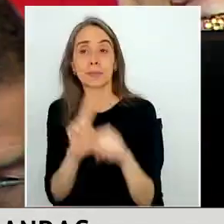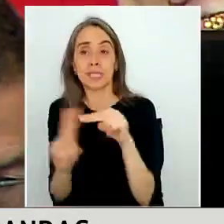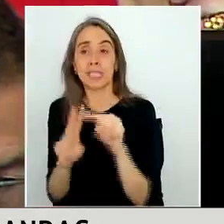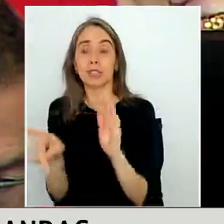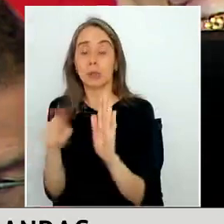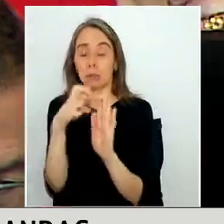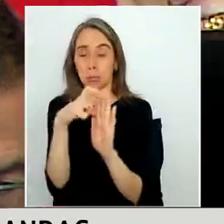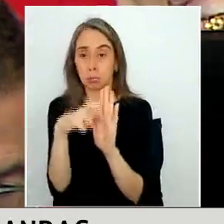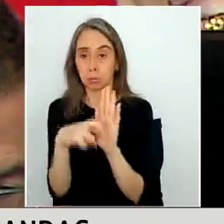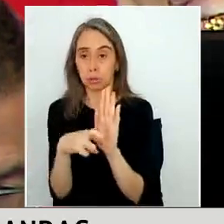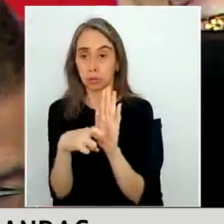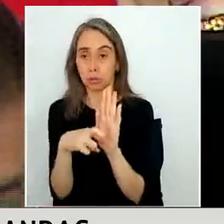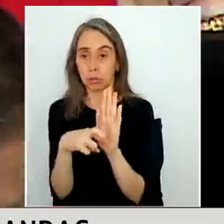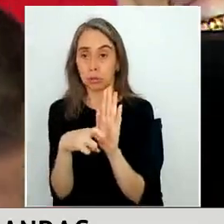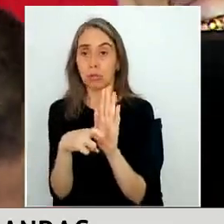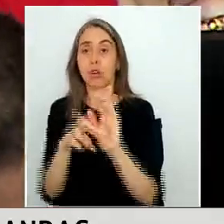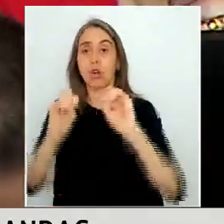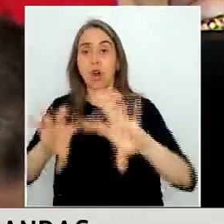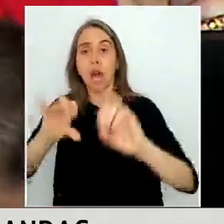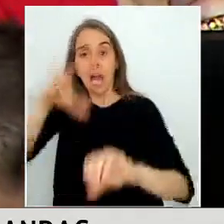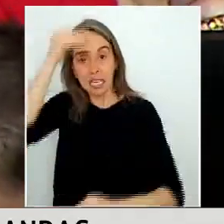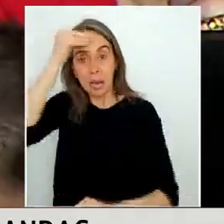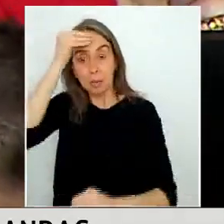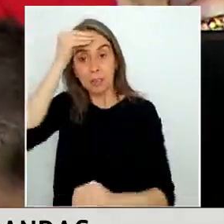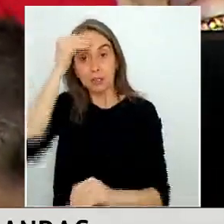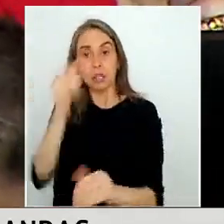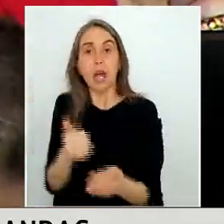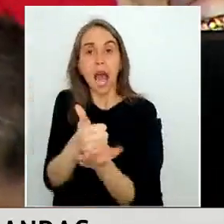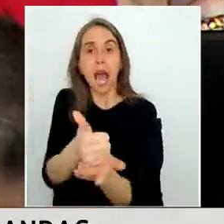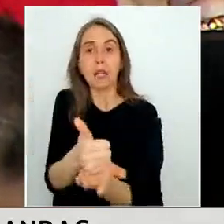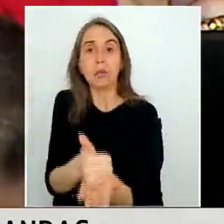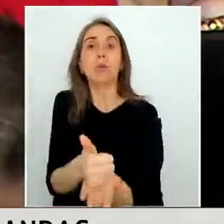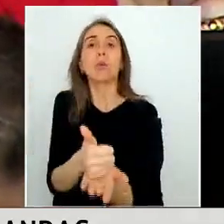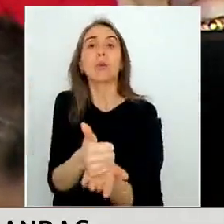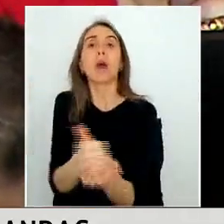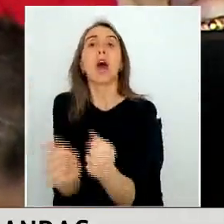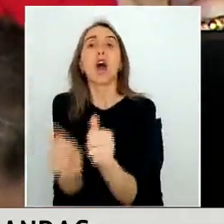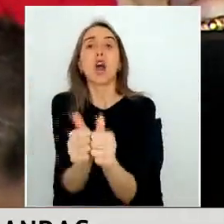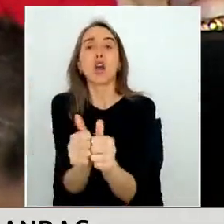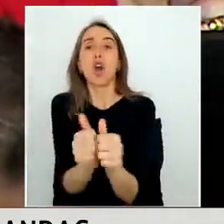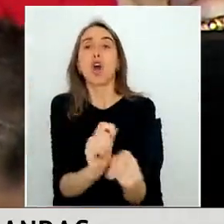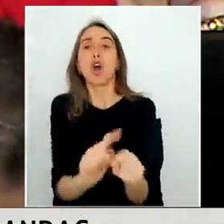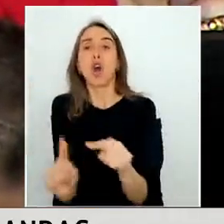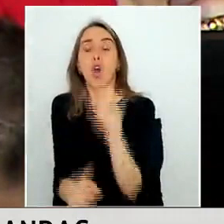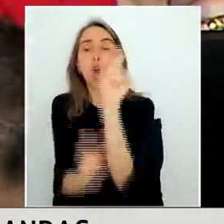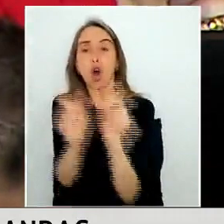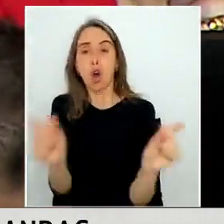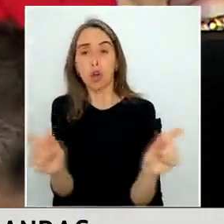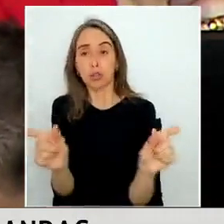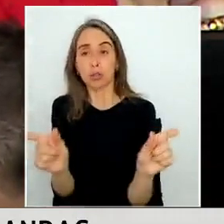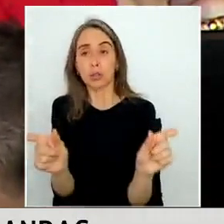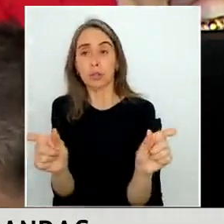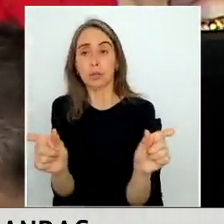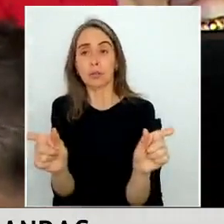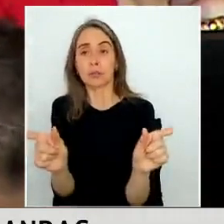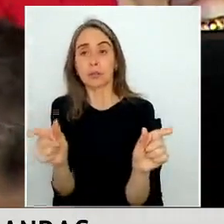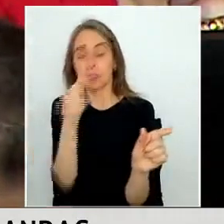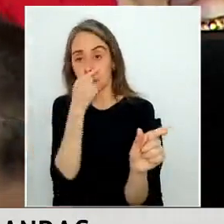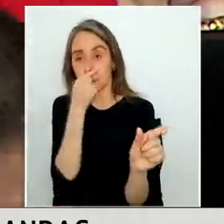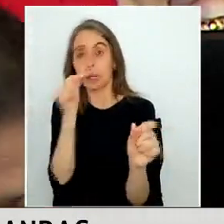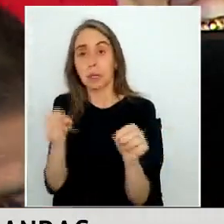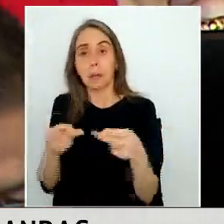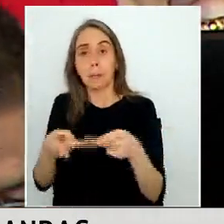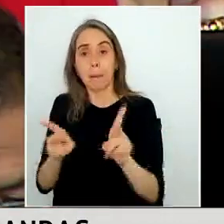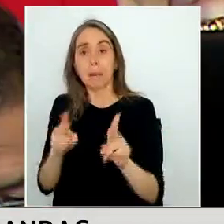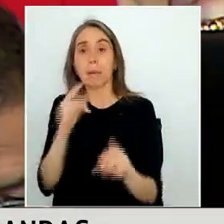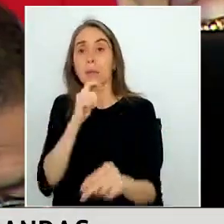realizó la capacitación la asistencia y la colaboración en conjunto con otras y otros actores eh que han permitido Como por ejemplo Cristian